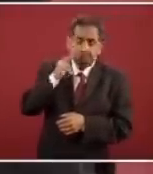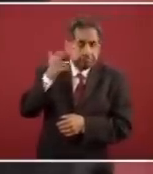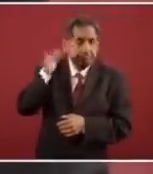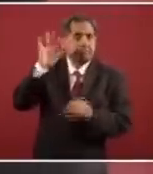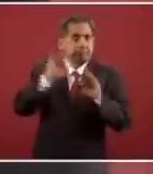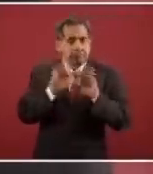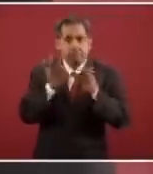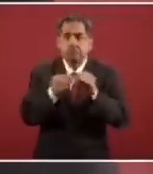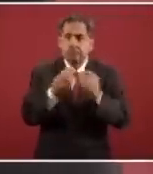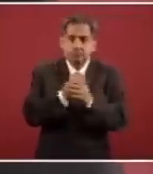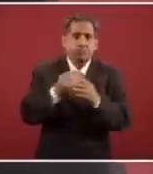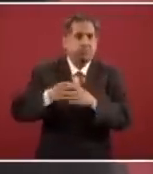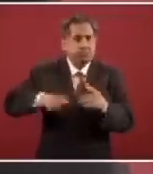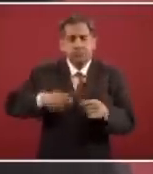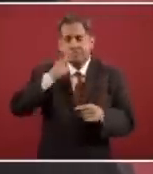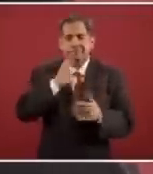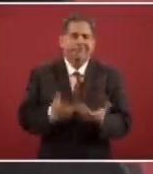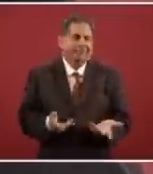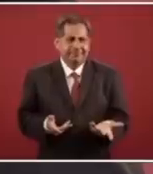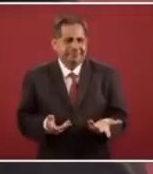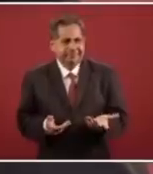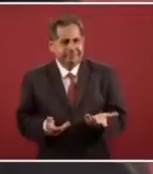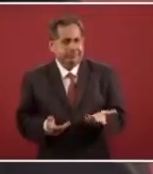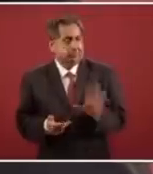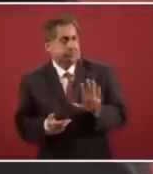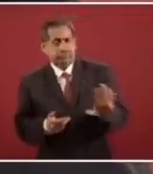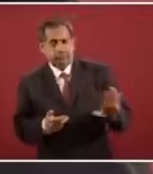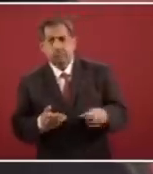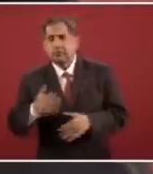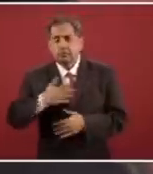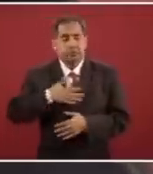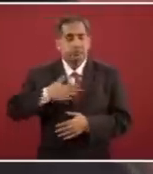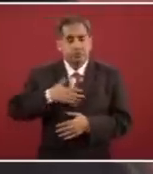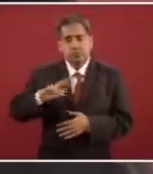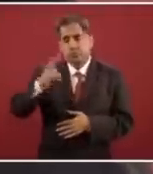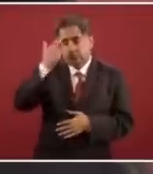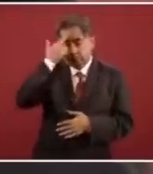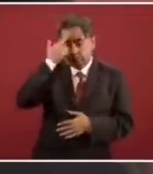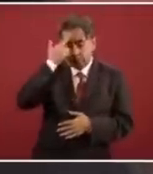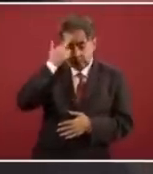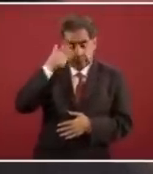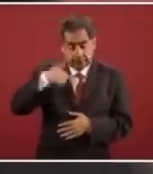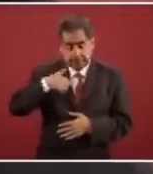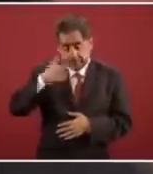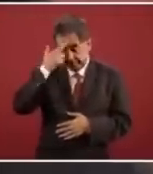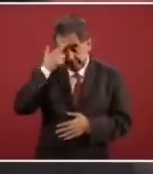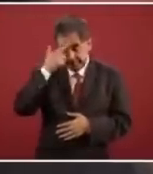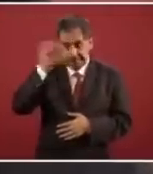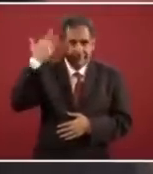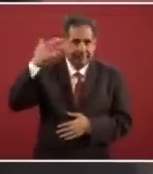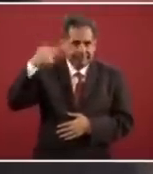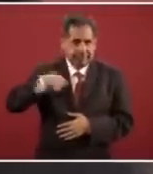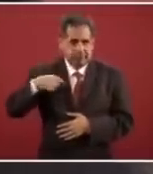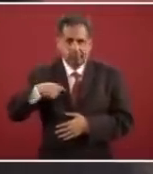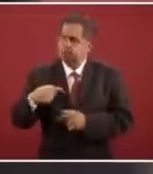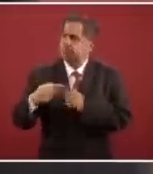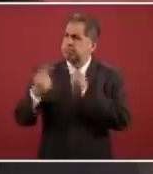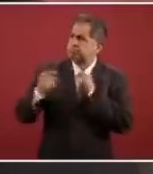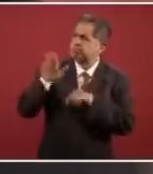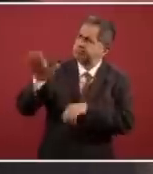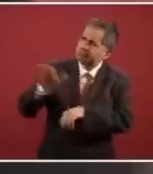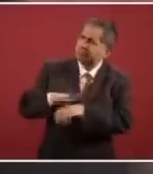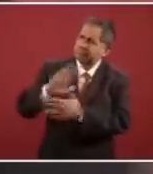era la alternativa. Yo recuerdo que cuando nosotros estábamos en la oposición planteando que